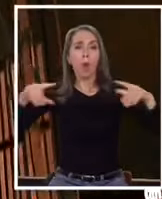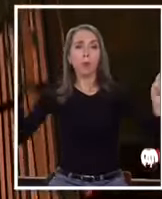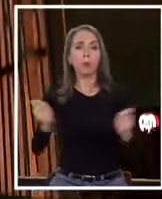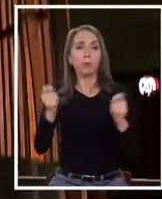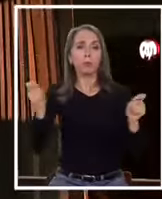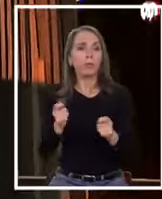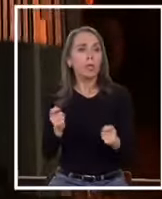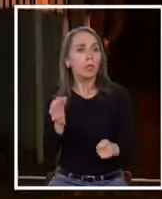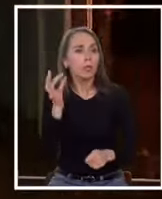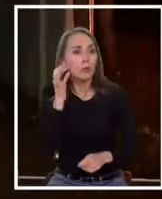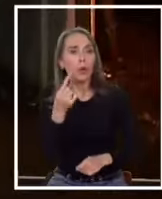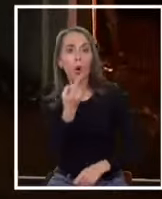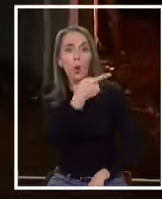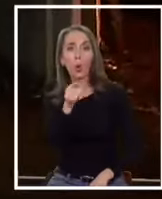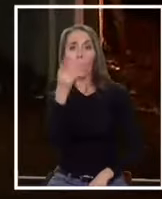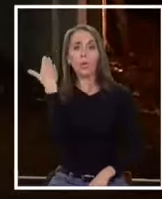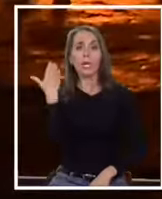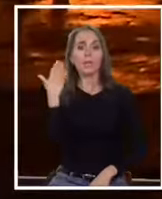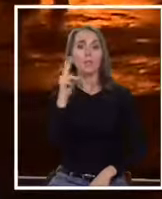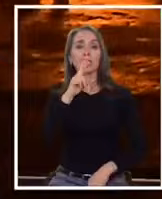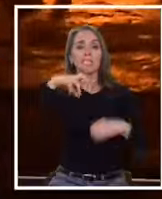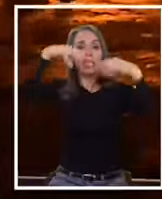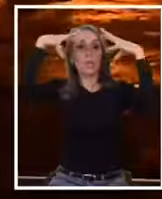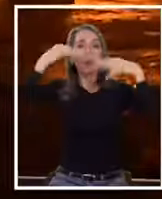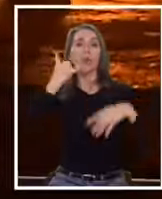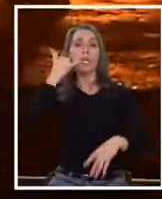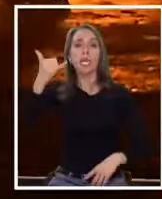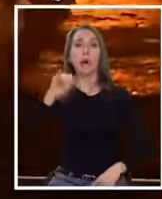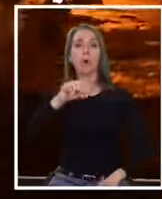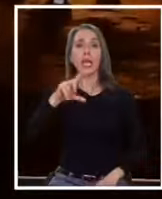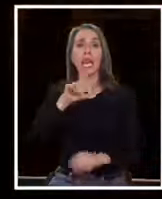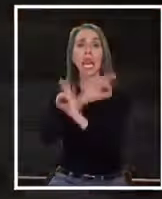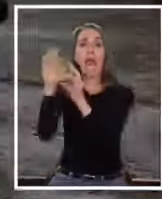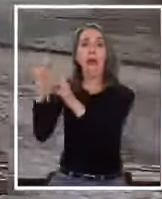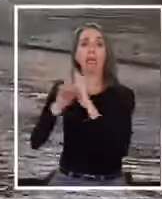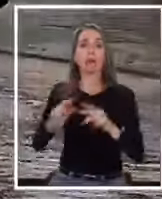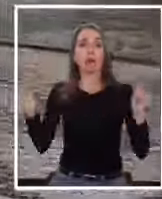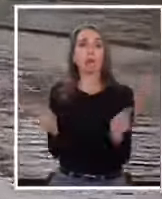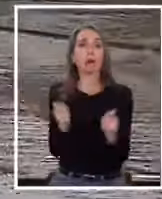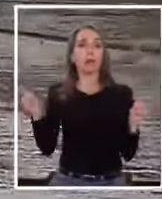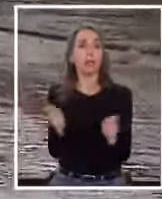Estamos ya hace una semana sin luz. Nosotros llamamos a Ené, pero no lo responde.